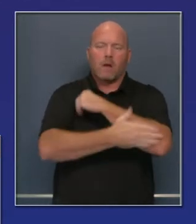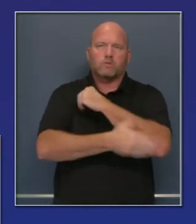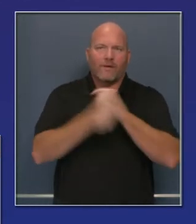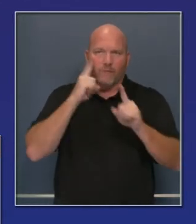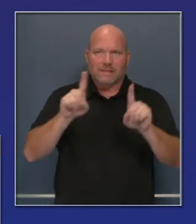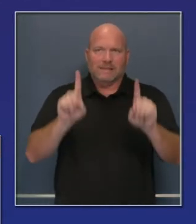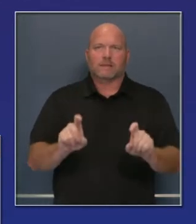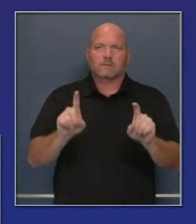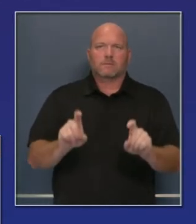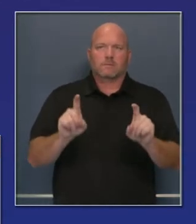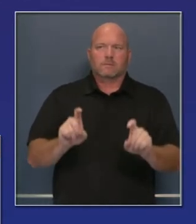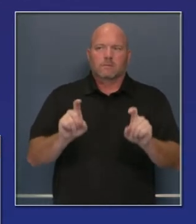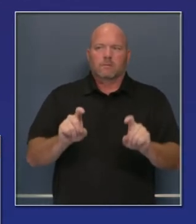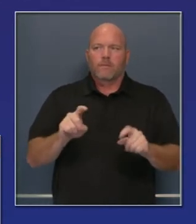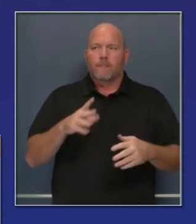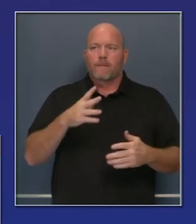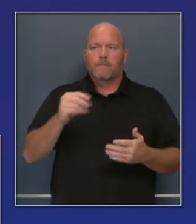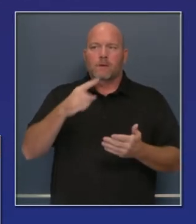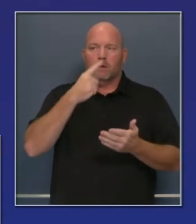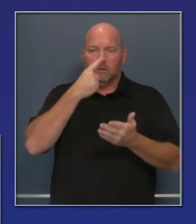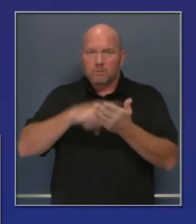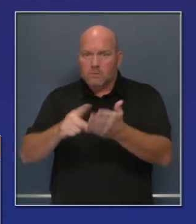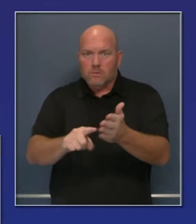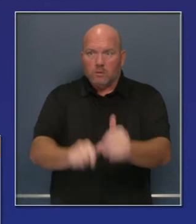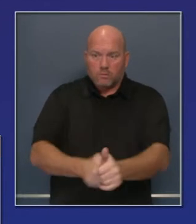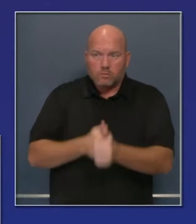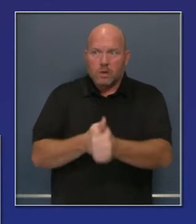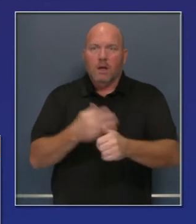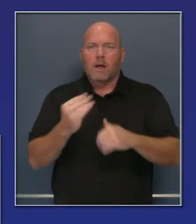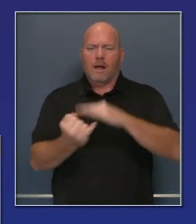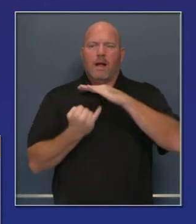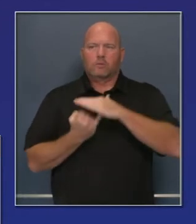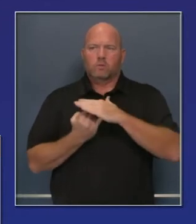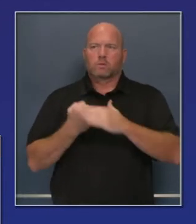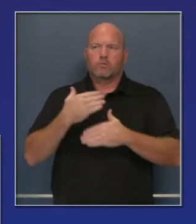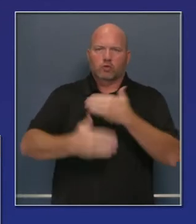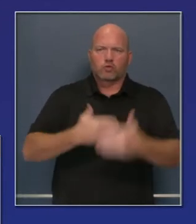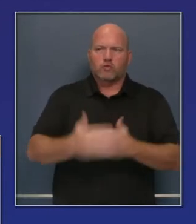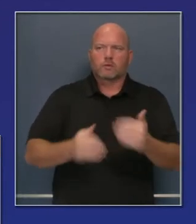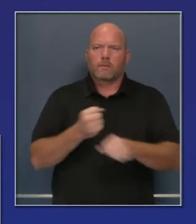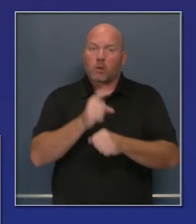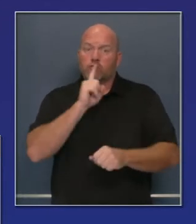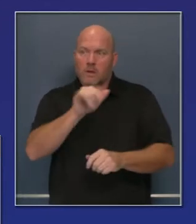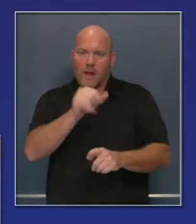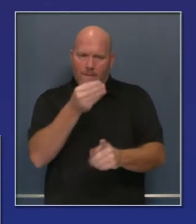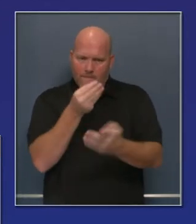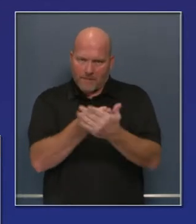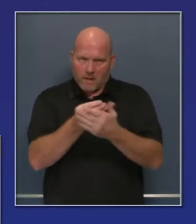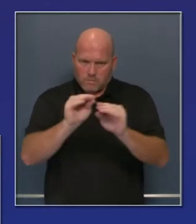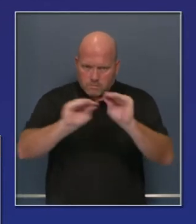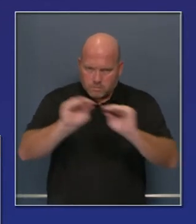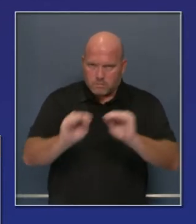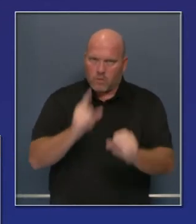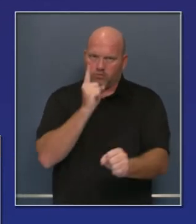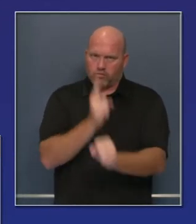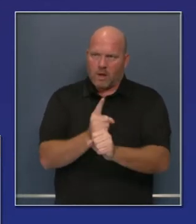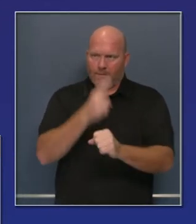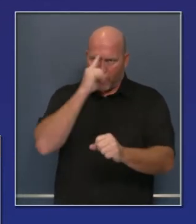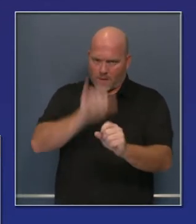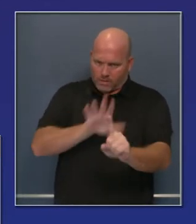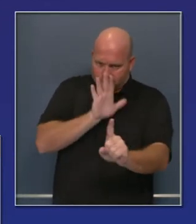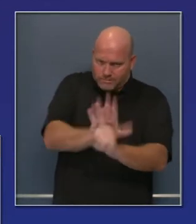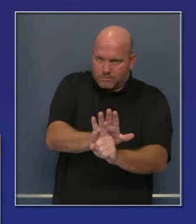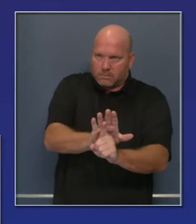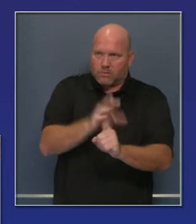pruebas, el rastreo de contactos y aislamiento, para asegurarnos de que estos dólares están siendo invertidos en estas comunidades que